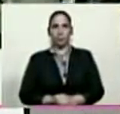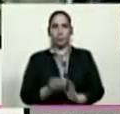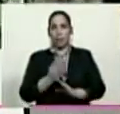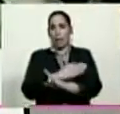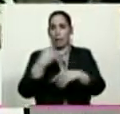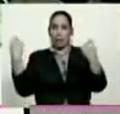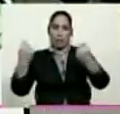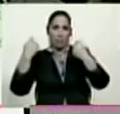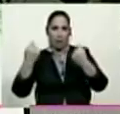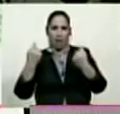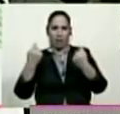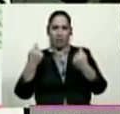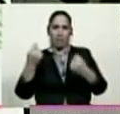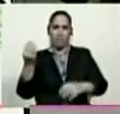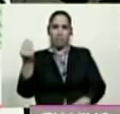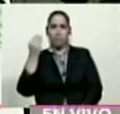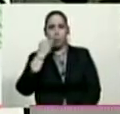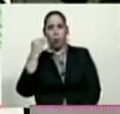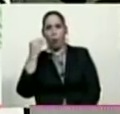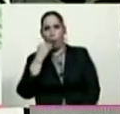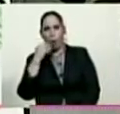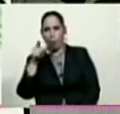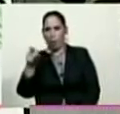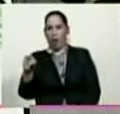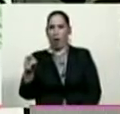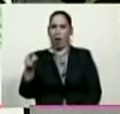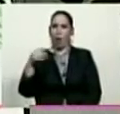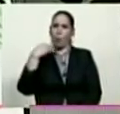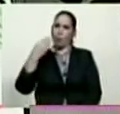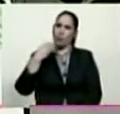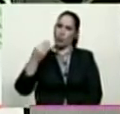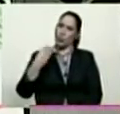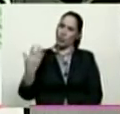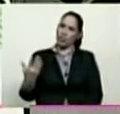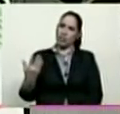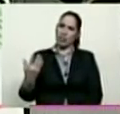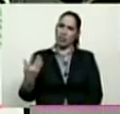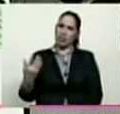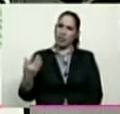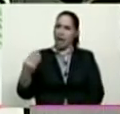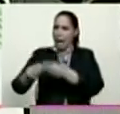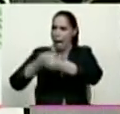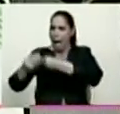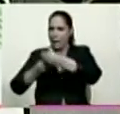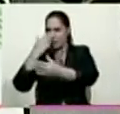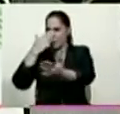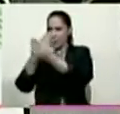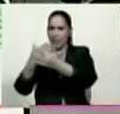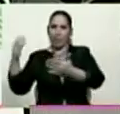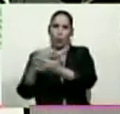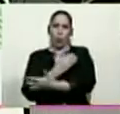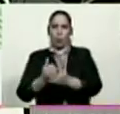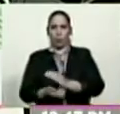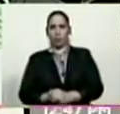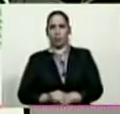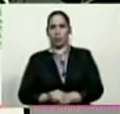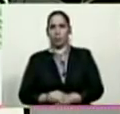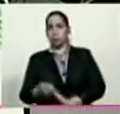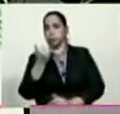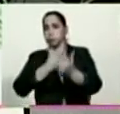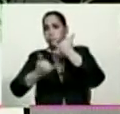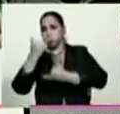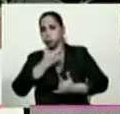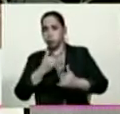campañas imbéciles de las muchachadas que cometen los que están al frente del golpe de Estado fracasado, de la